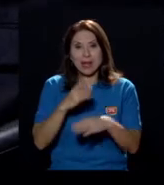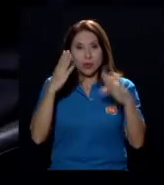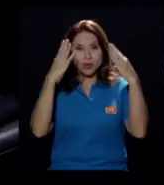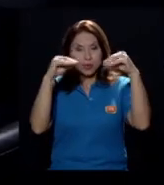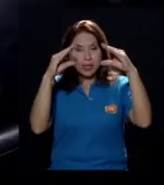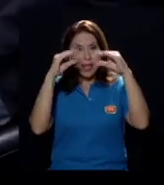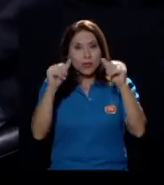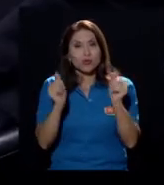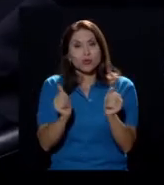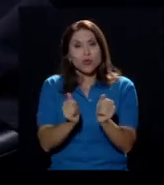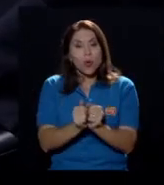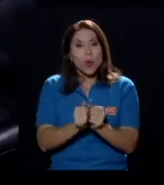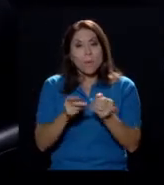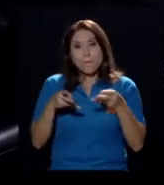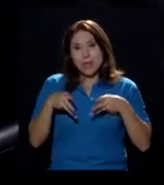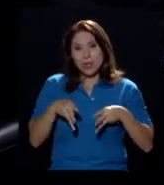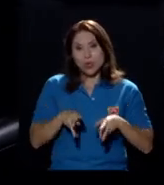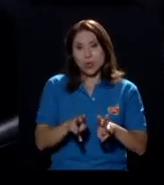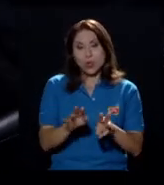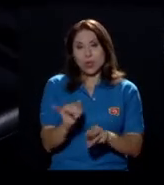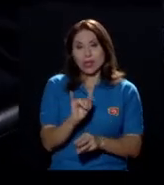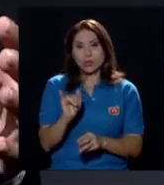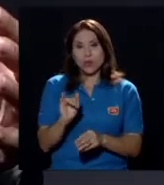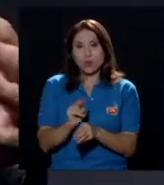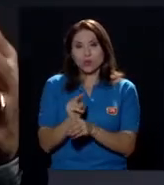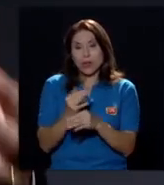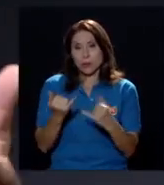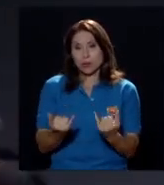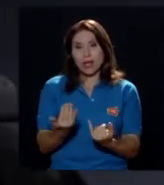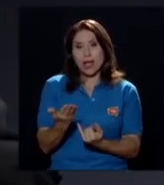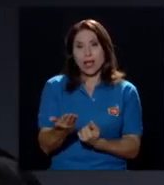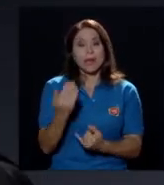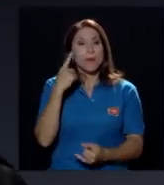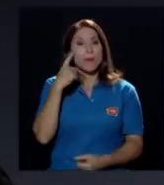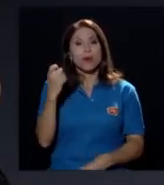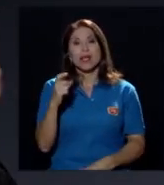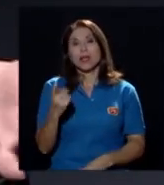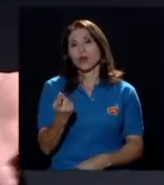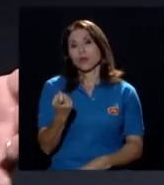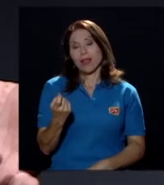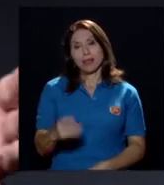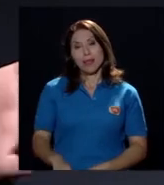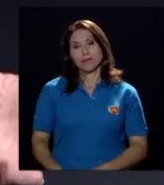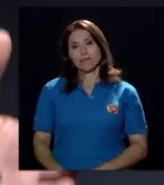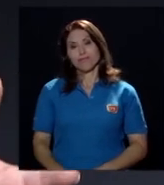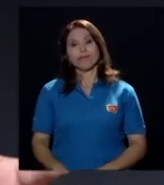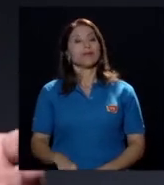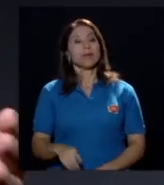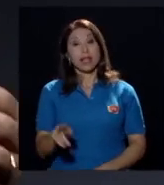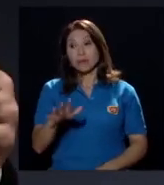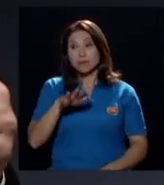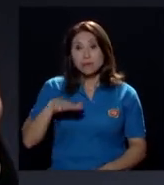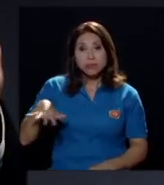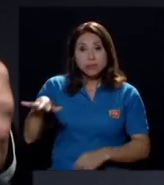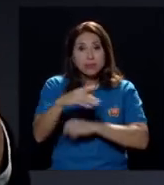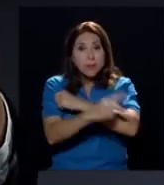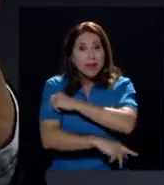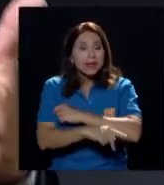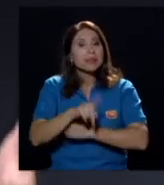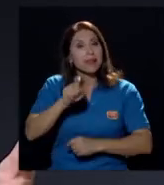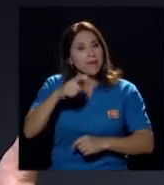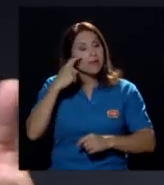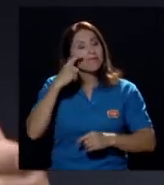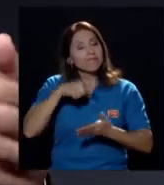con algunas metodologías como la que usamos en este caso, porque nos falta. Ahora, como país hay que reconocer que nos falta seguir